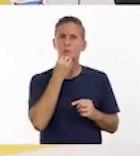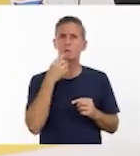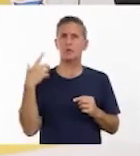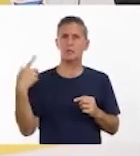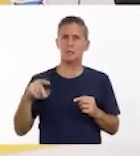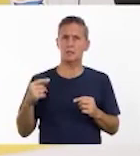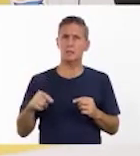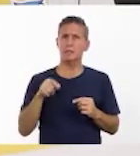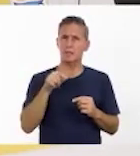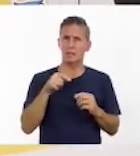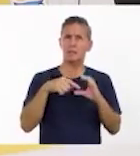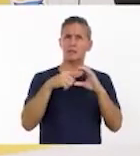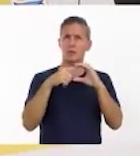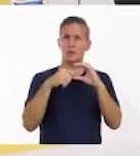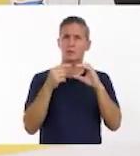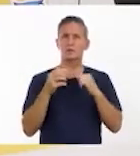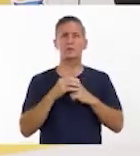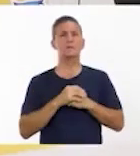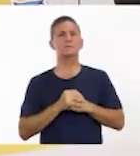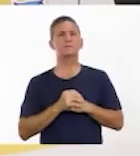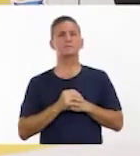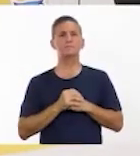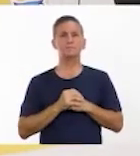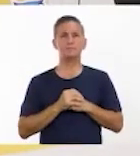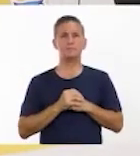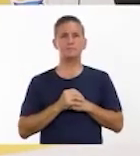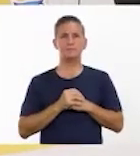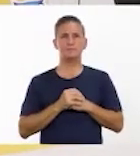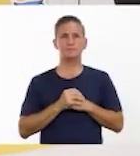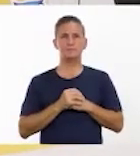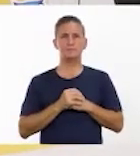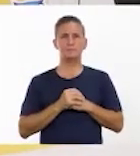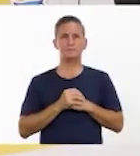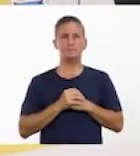donde pueden ejercitar este contenido.